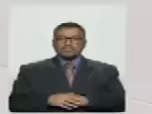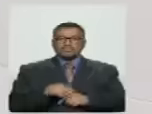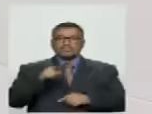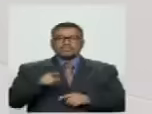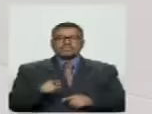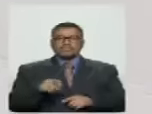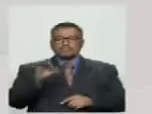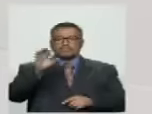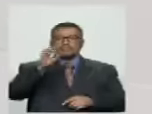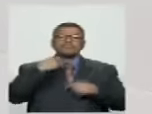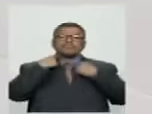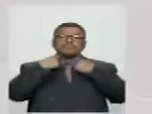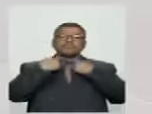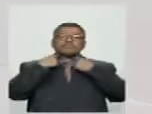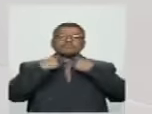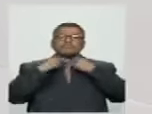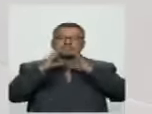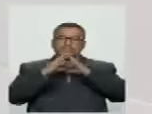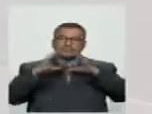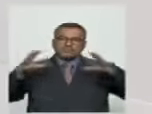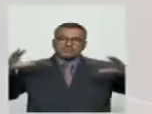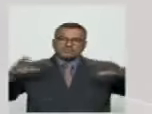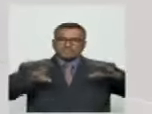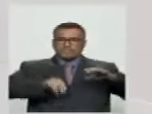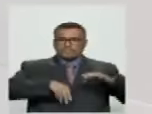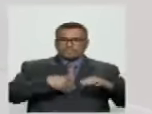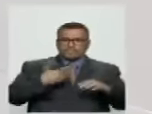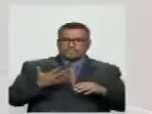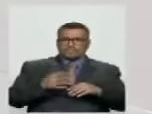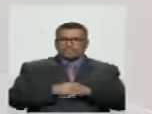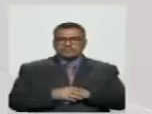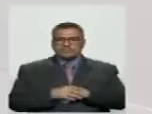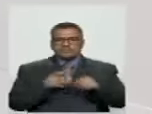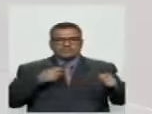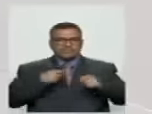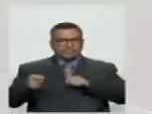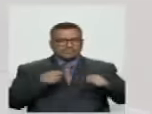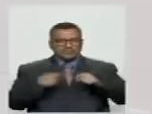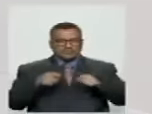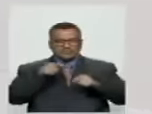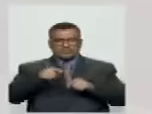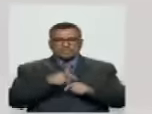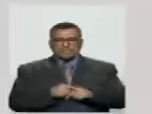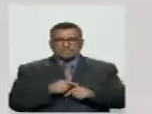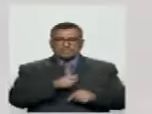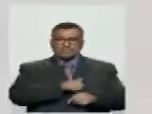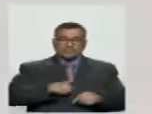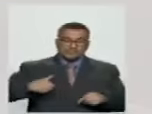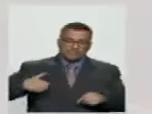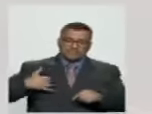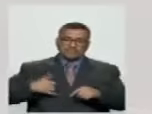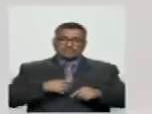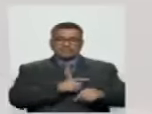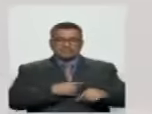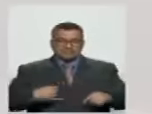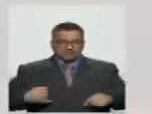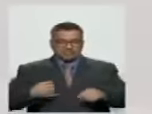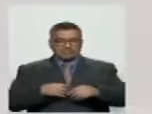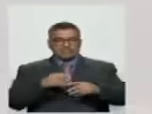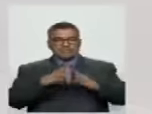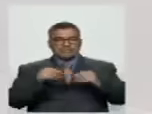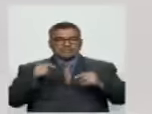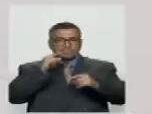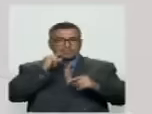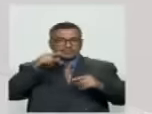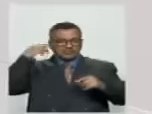tener una amígdala más grande para poder controlar la ansiedad social. Y van a tener